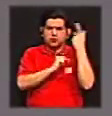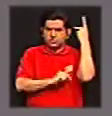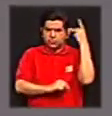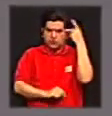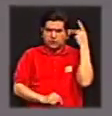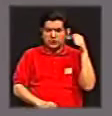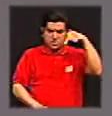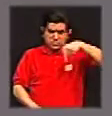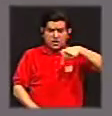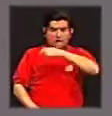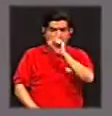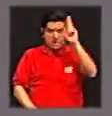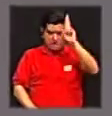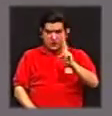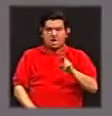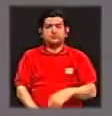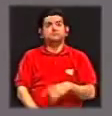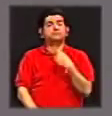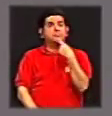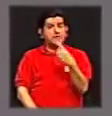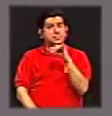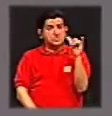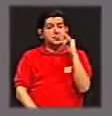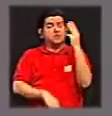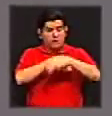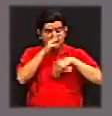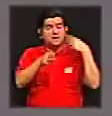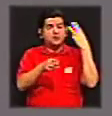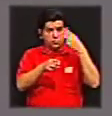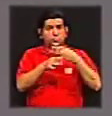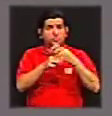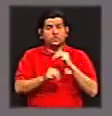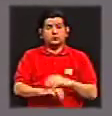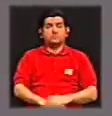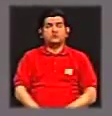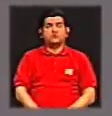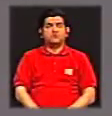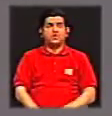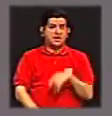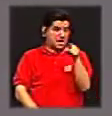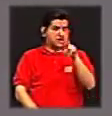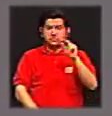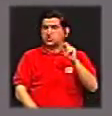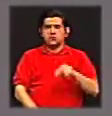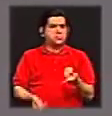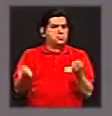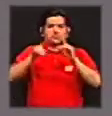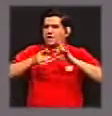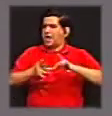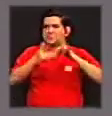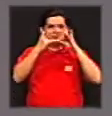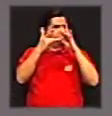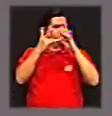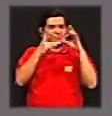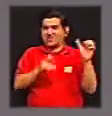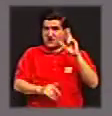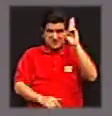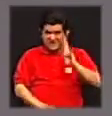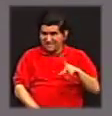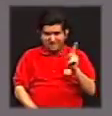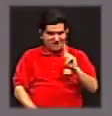Rica, y vale decirlo, en el resto del mundo. Es decir, esto no es una excepcionalidad